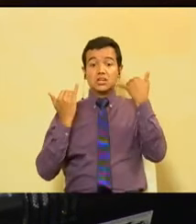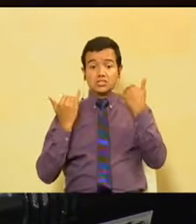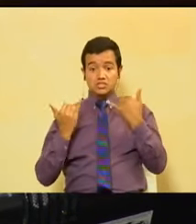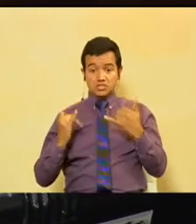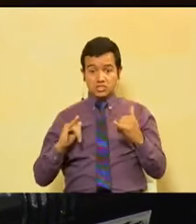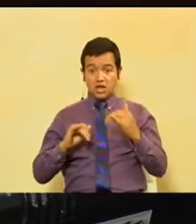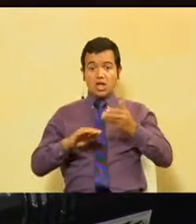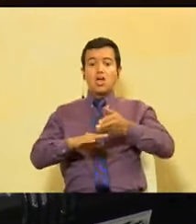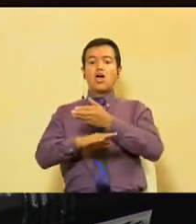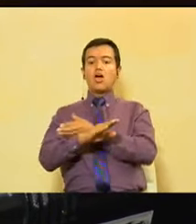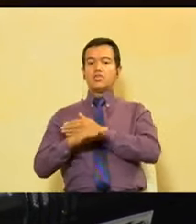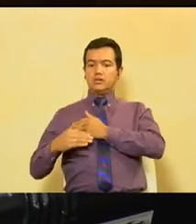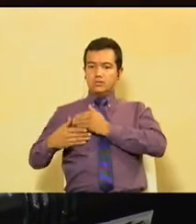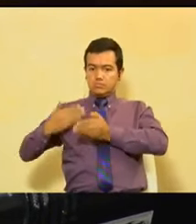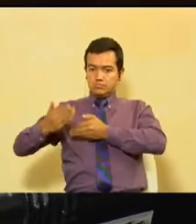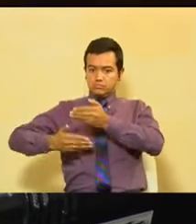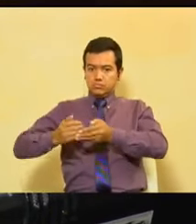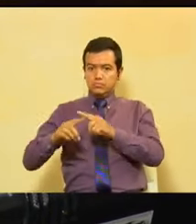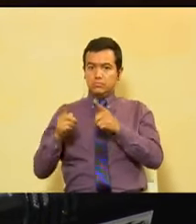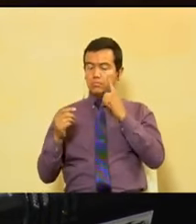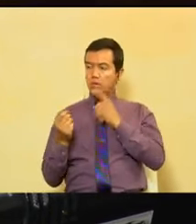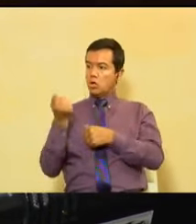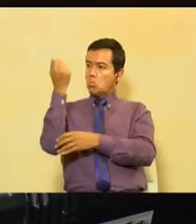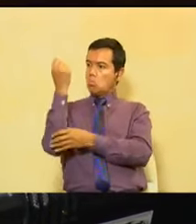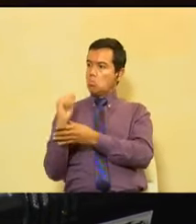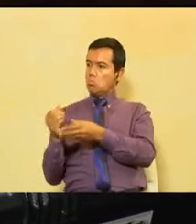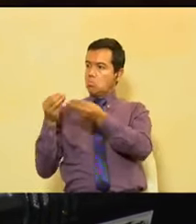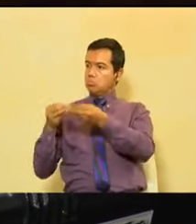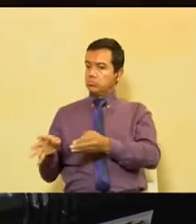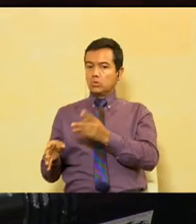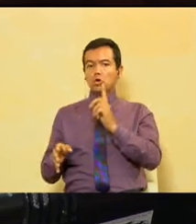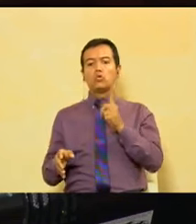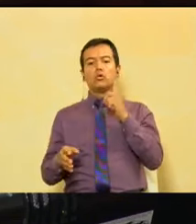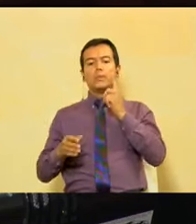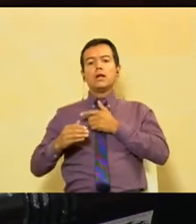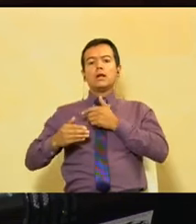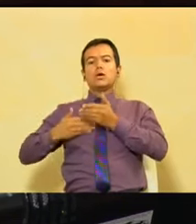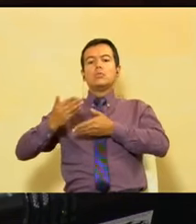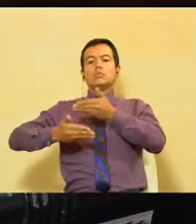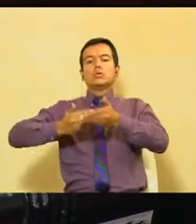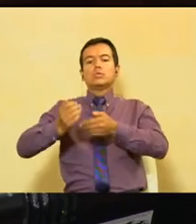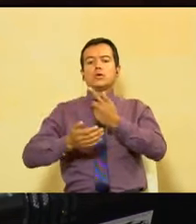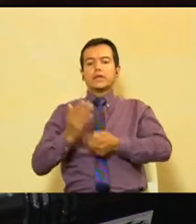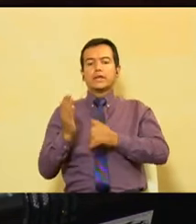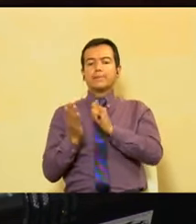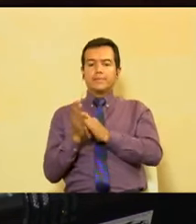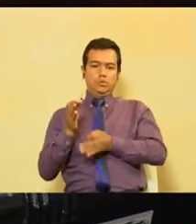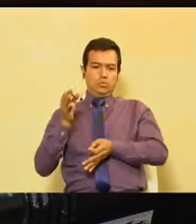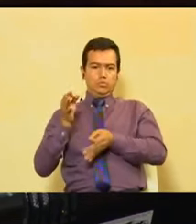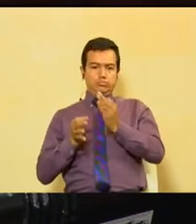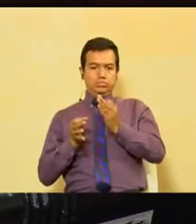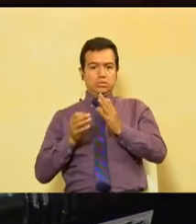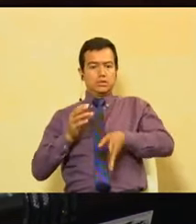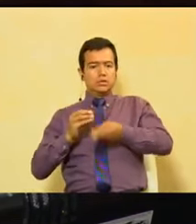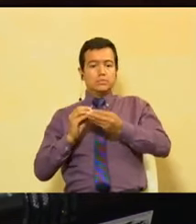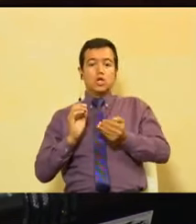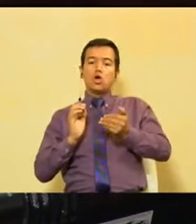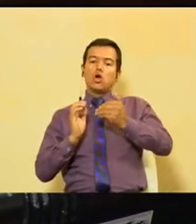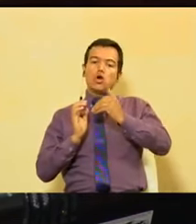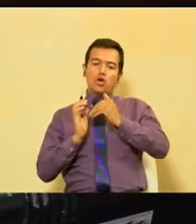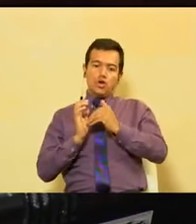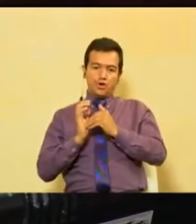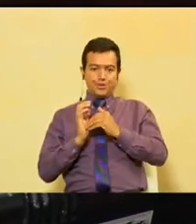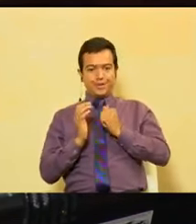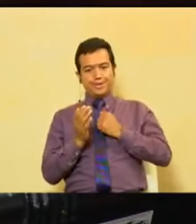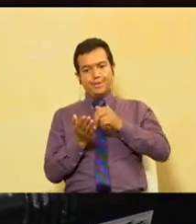tránsito pero se hundió por trámite legislativo y hubo que volver a